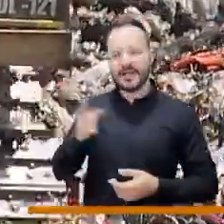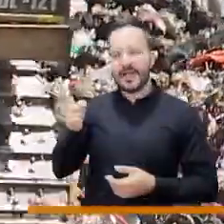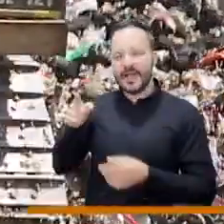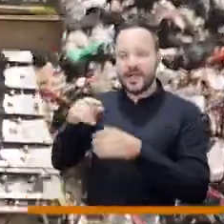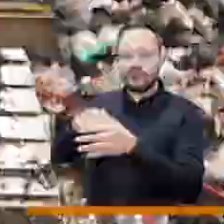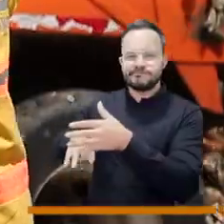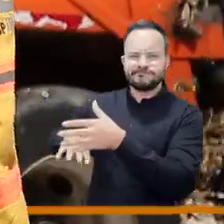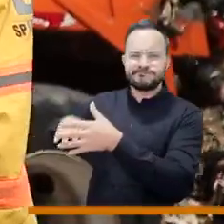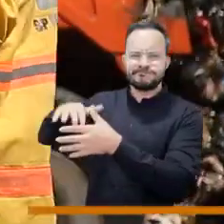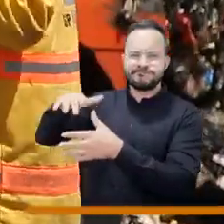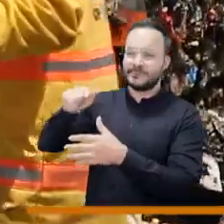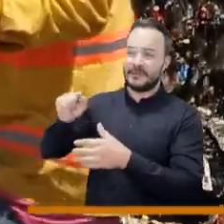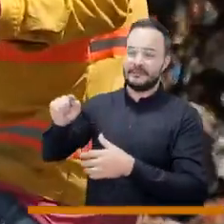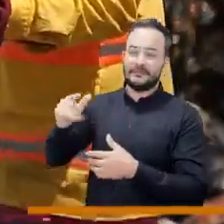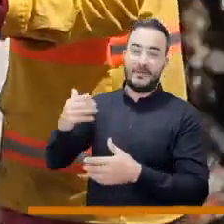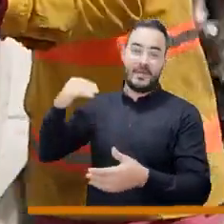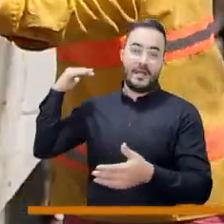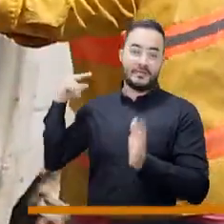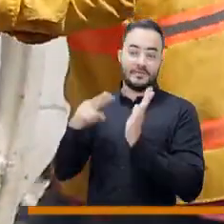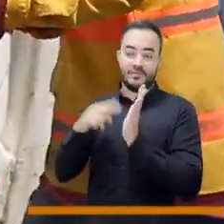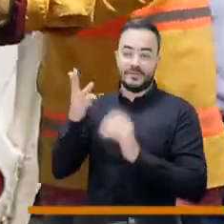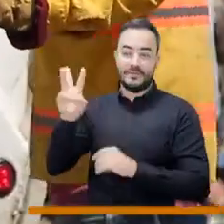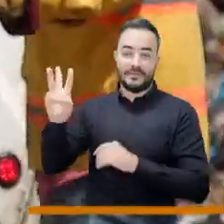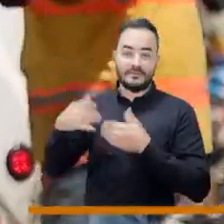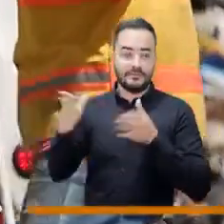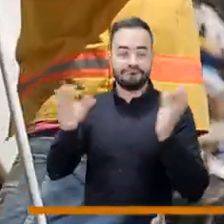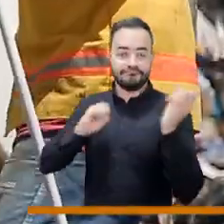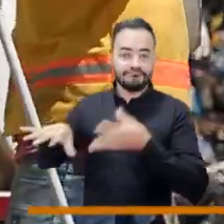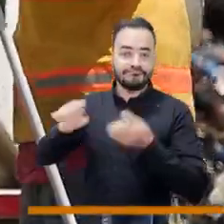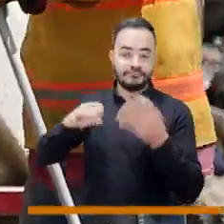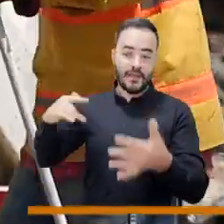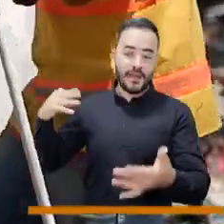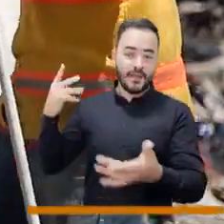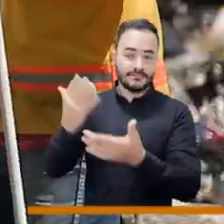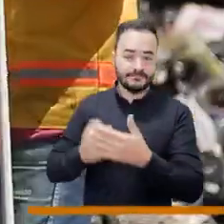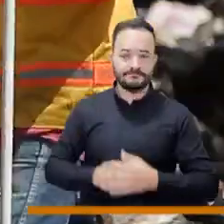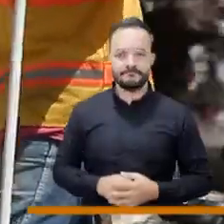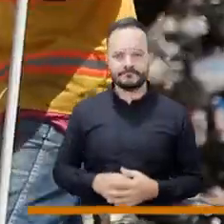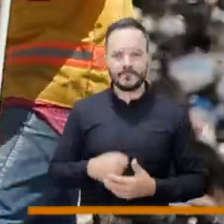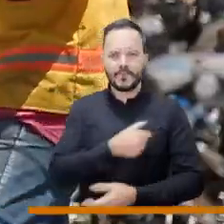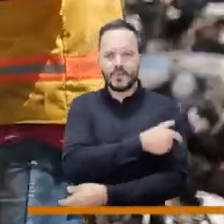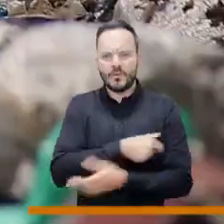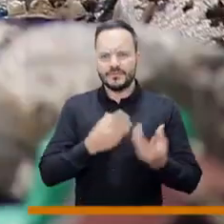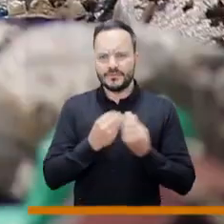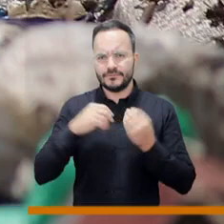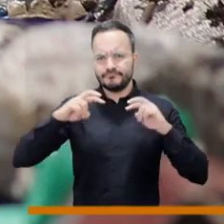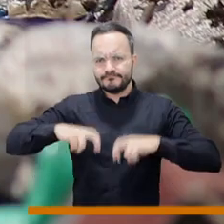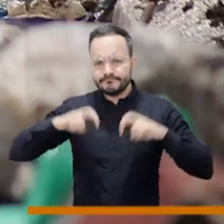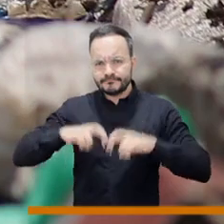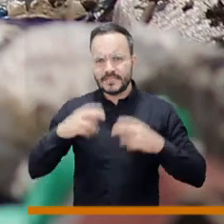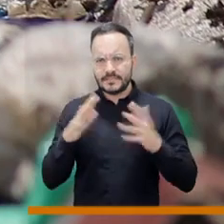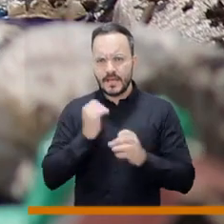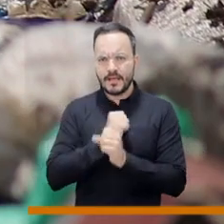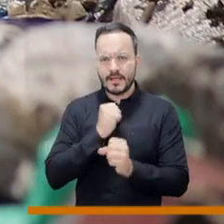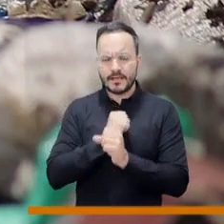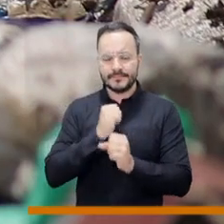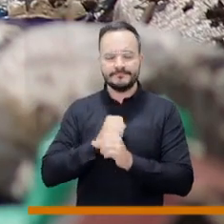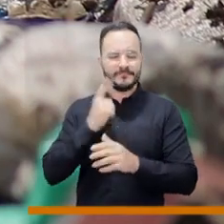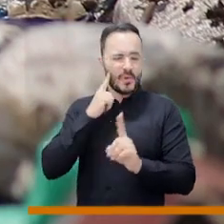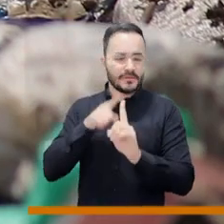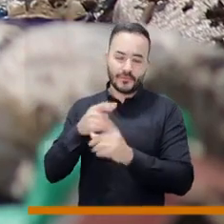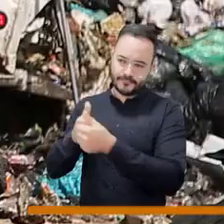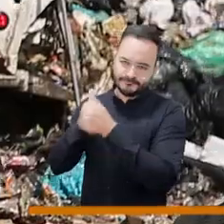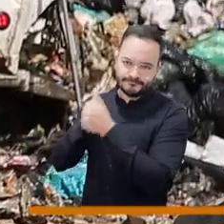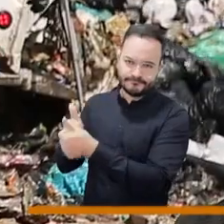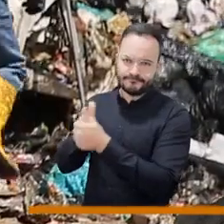vaso Altair que opera desde el 2013. Nosotros venimos trabajando una comisión accidental precisamente para hacerle